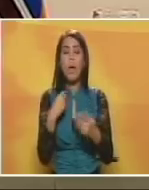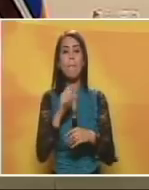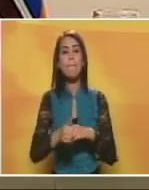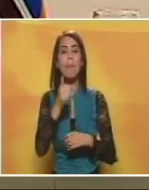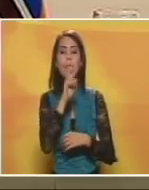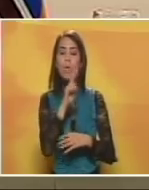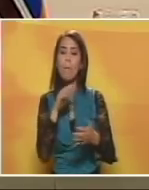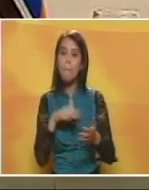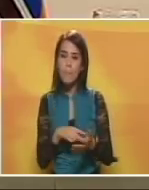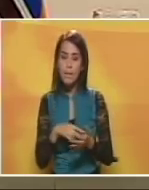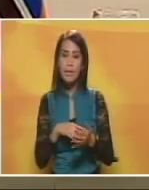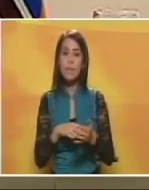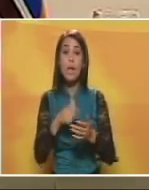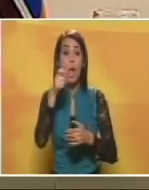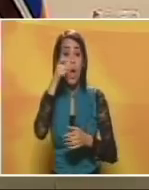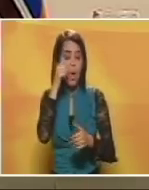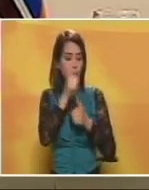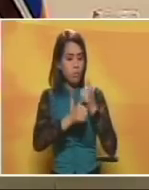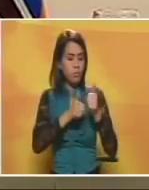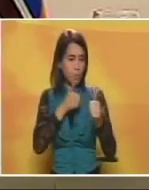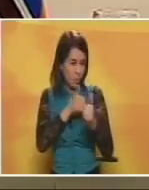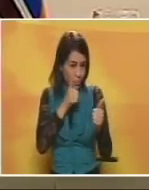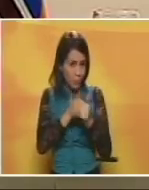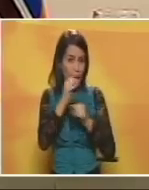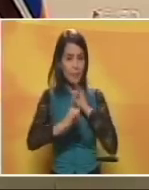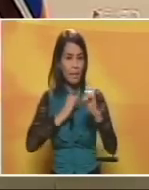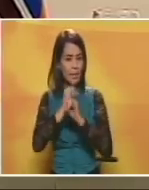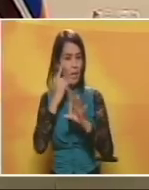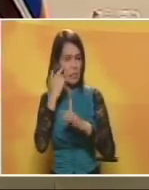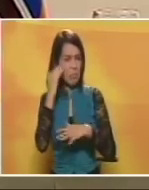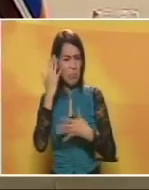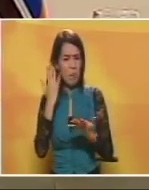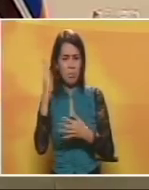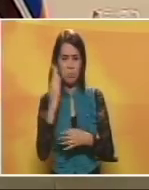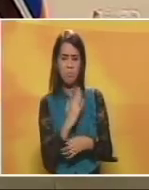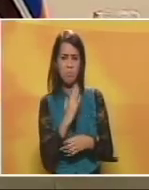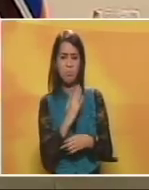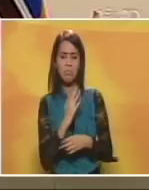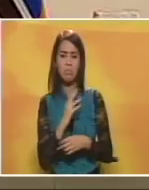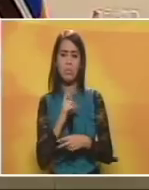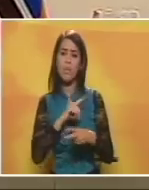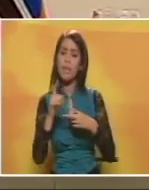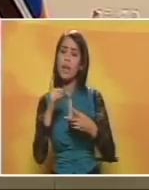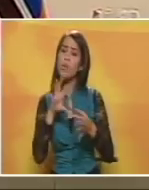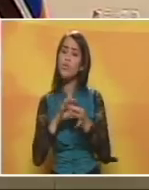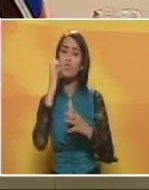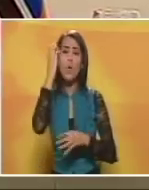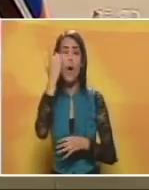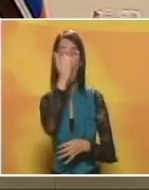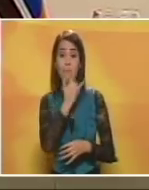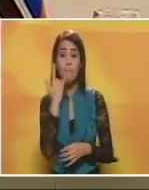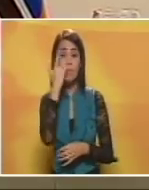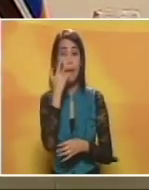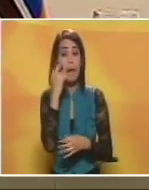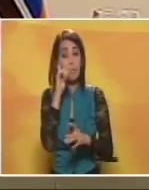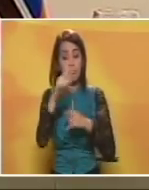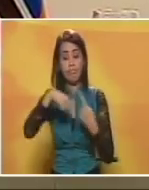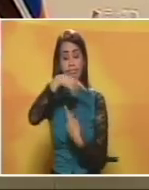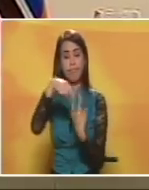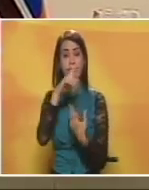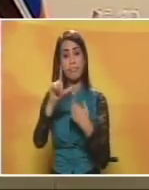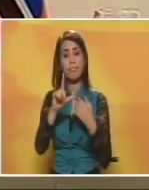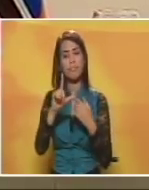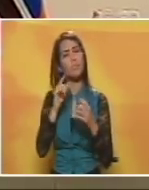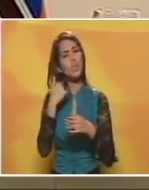2.000 observadores internacionales. Sabemos que va a venir el CELA. Usted habló también de la Unión Africana después de su reciente gira. Me gustaría